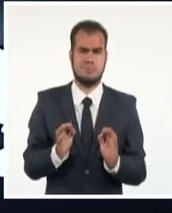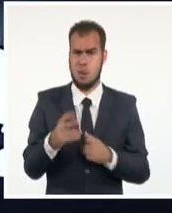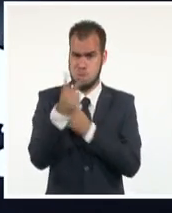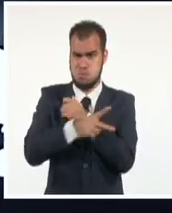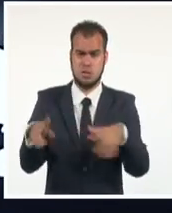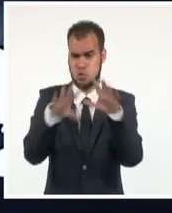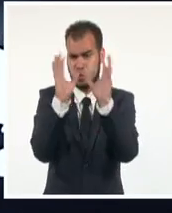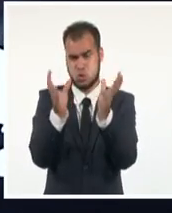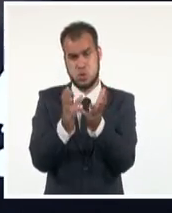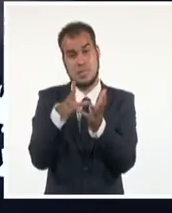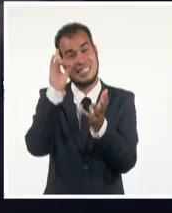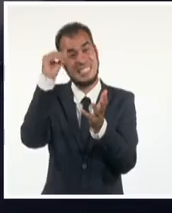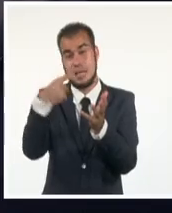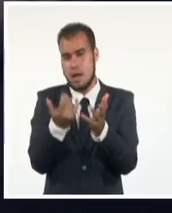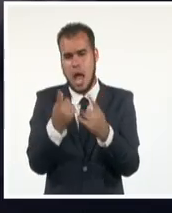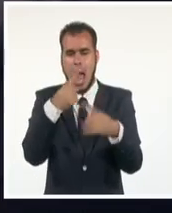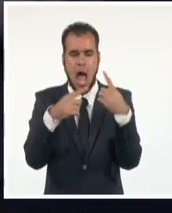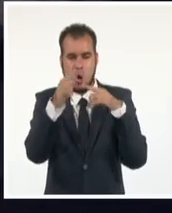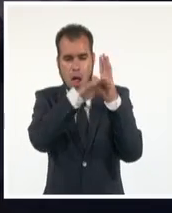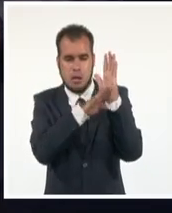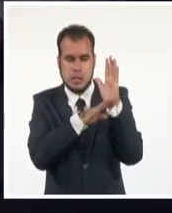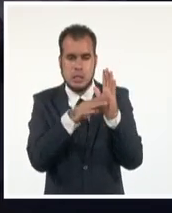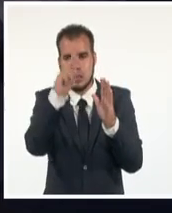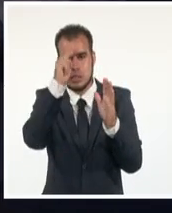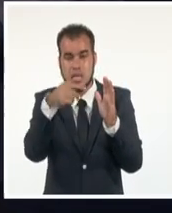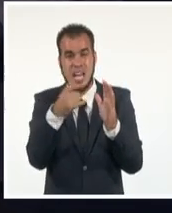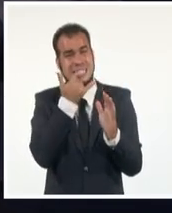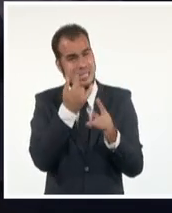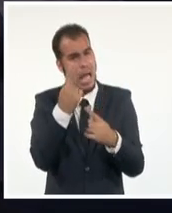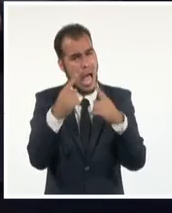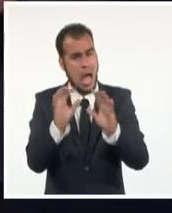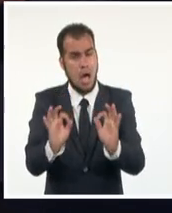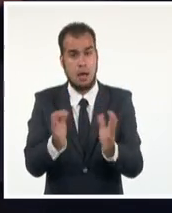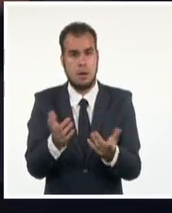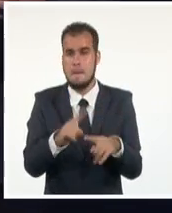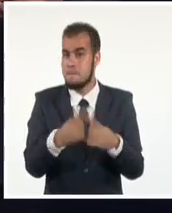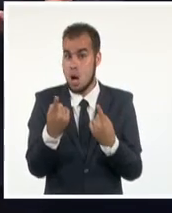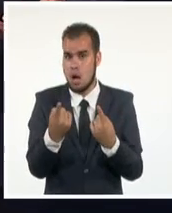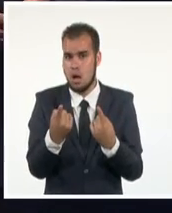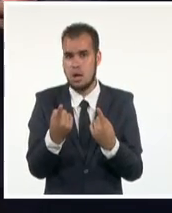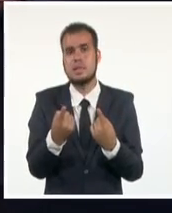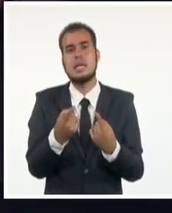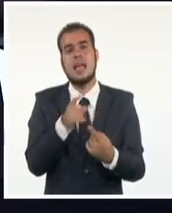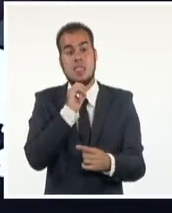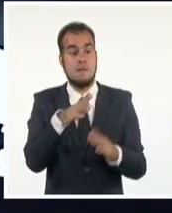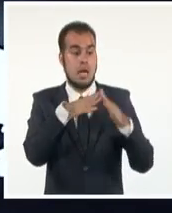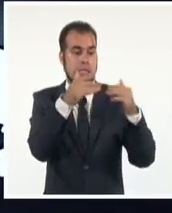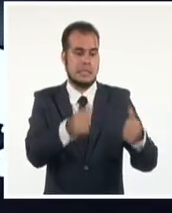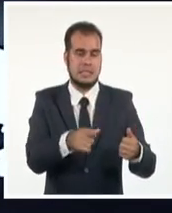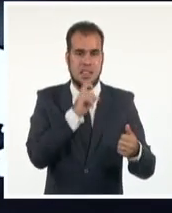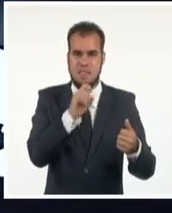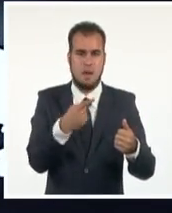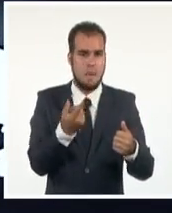el Estado del territorio en el cual está teniendo lugar la crisis. O sea, lo que se prevería sería una especie de derecho para la comunidad